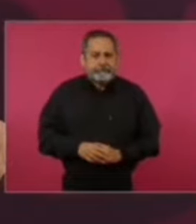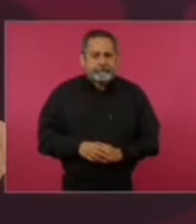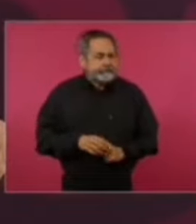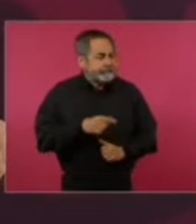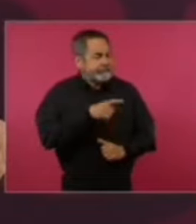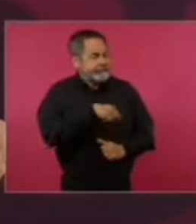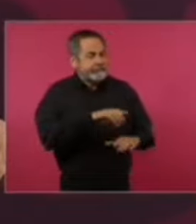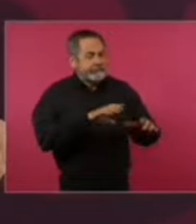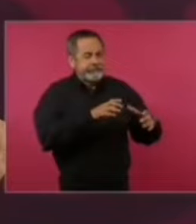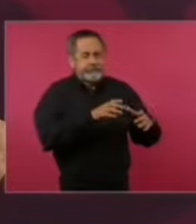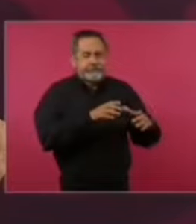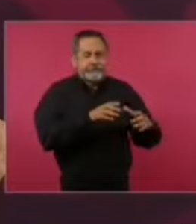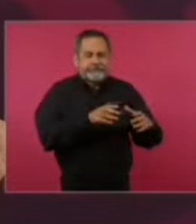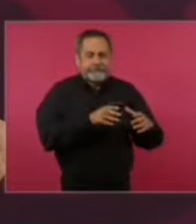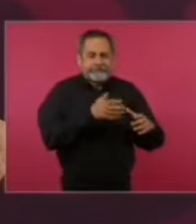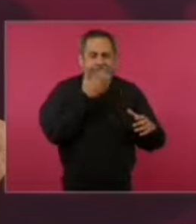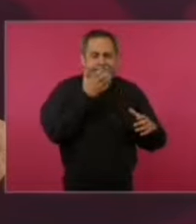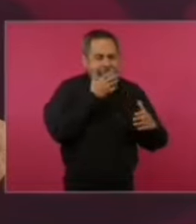Conservador